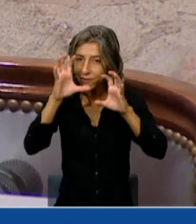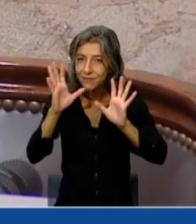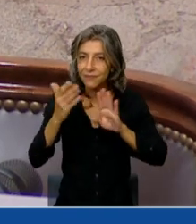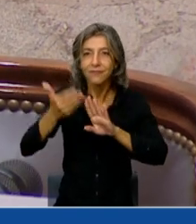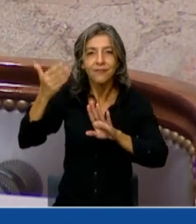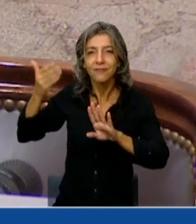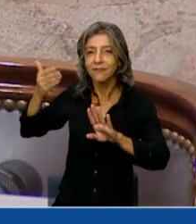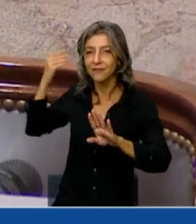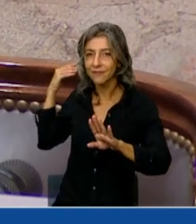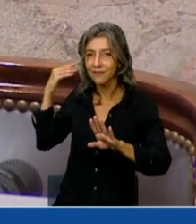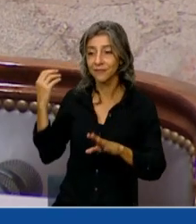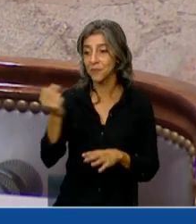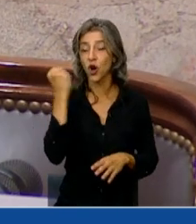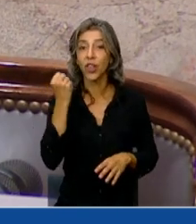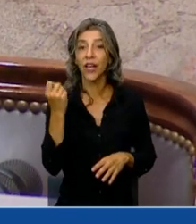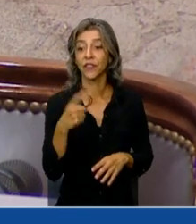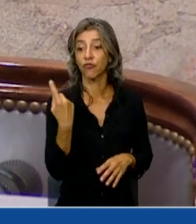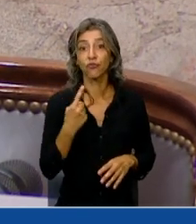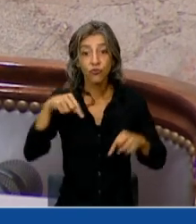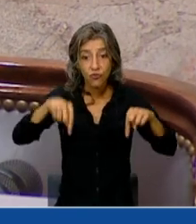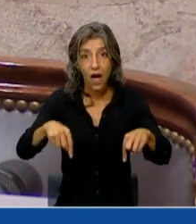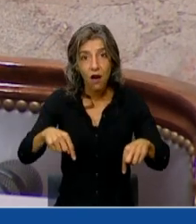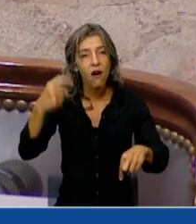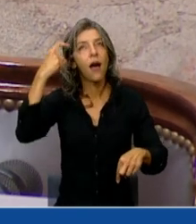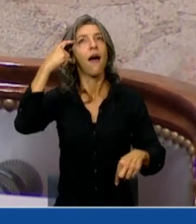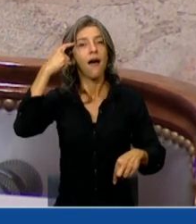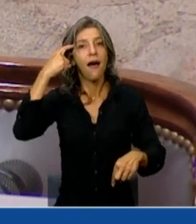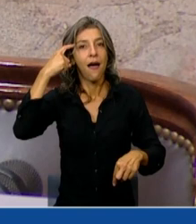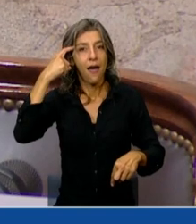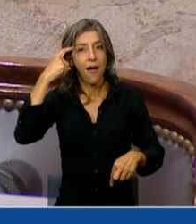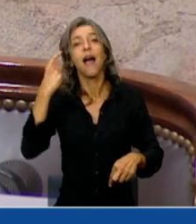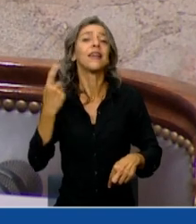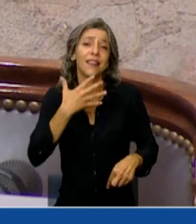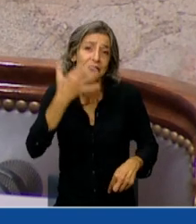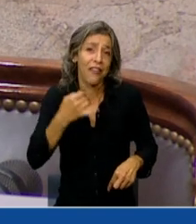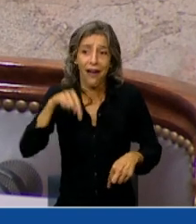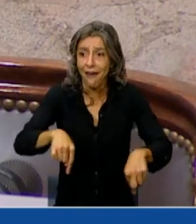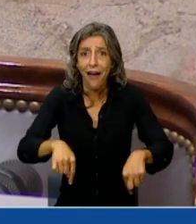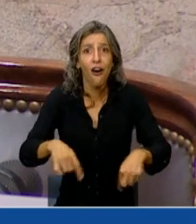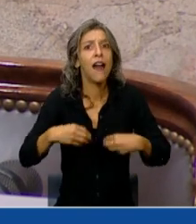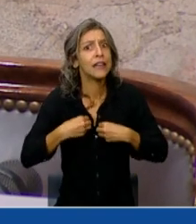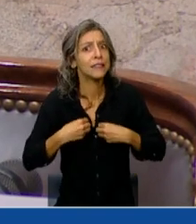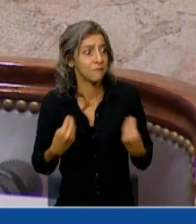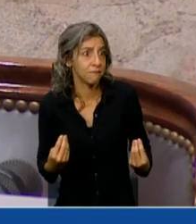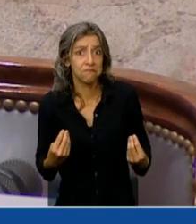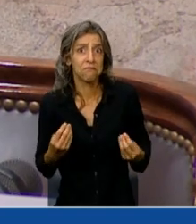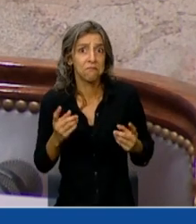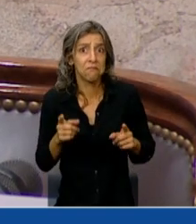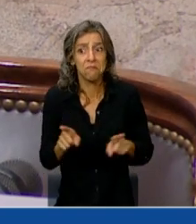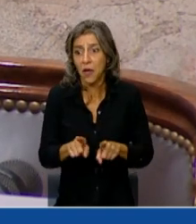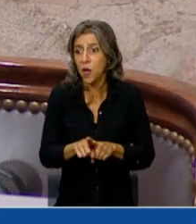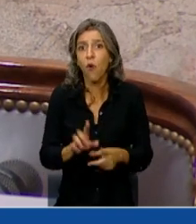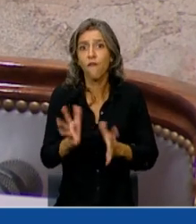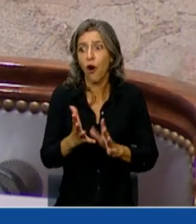actualidad, y por eso es enormemente actual, es que sigue rigiendo la impunidad, es que los juicios